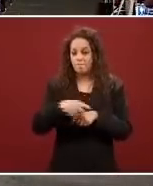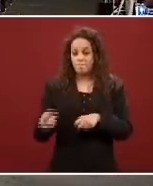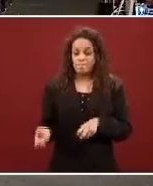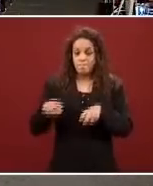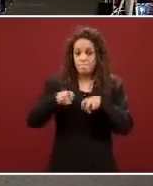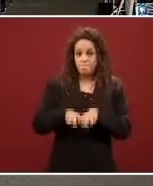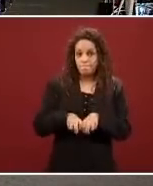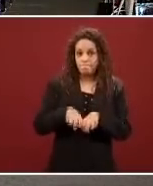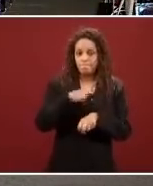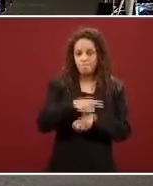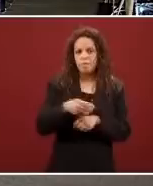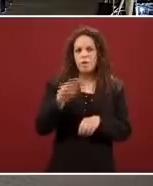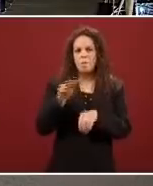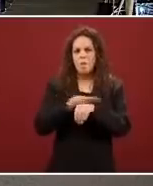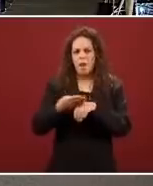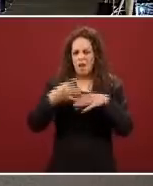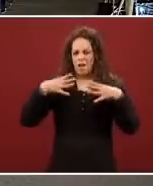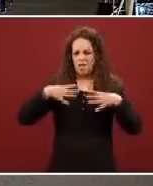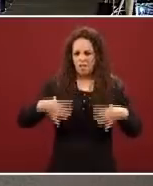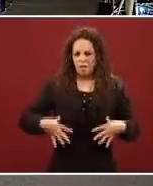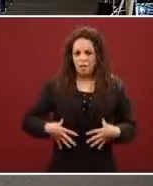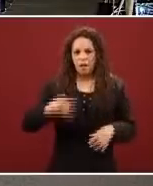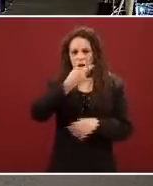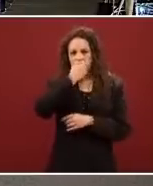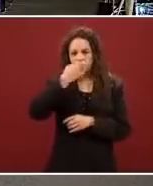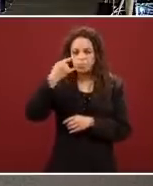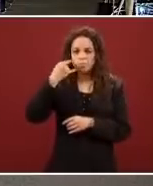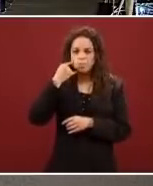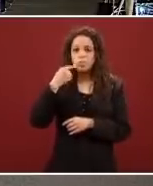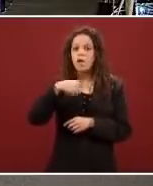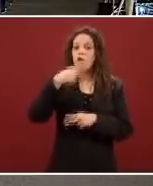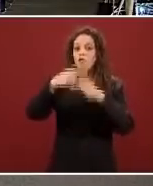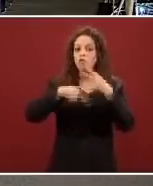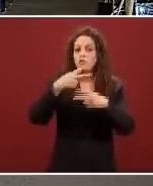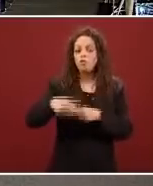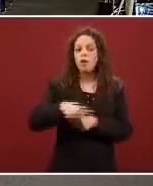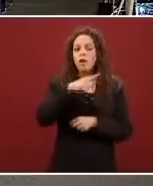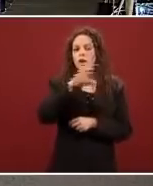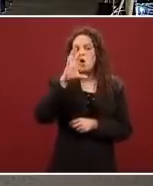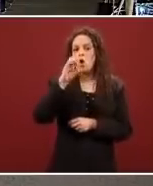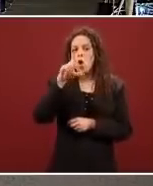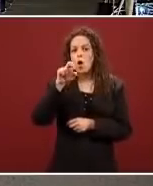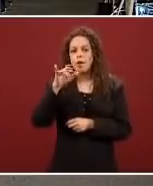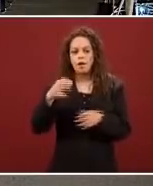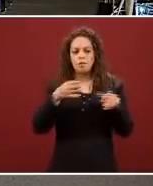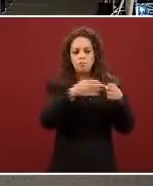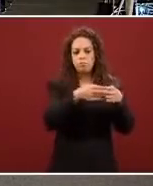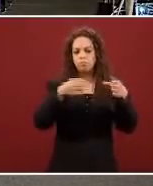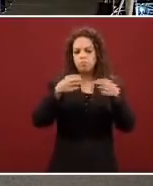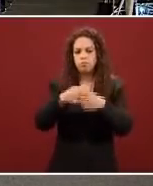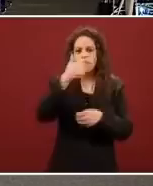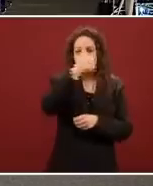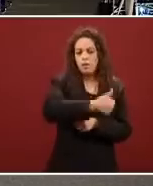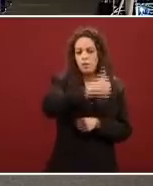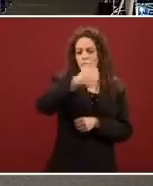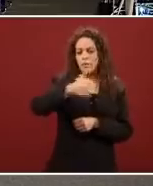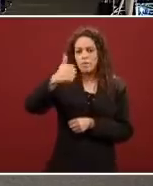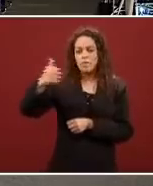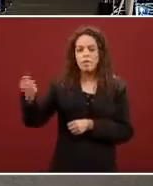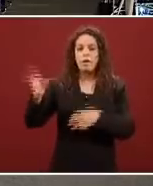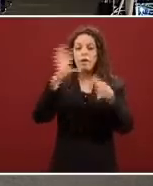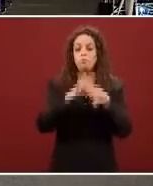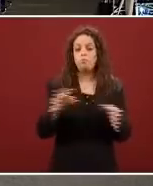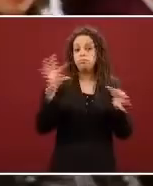blancos, cubrebocas, a alertar colonia por colonia, y eso está implementándose desde el día de ayer, el terrorismo y el pánico en el